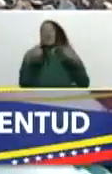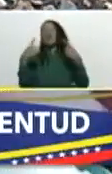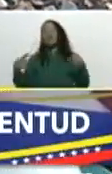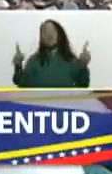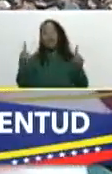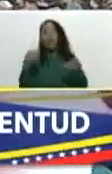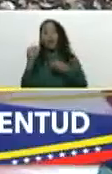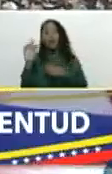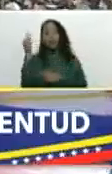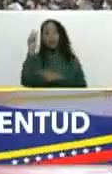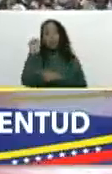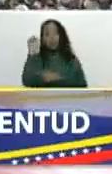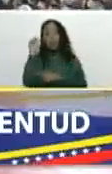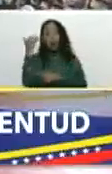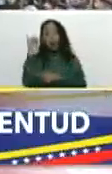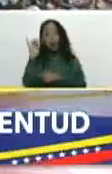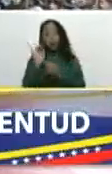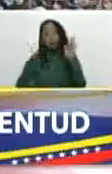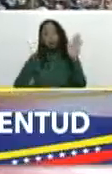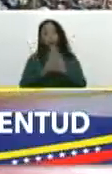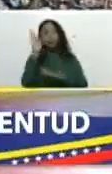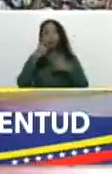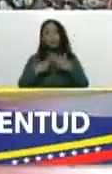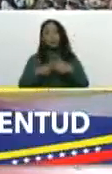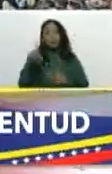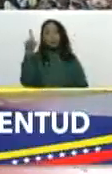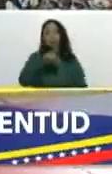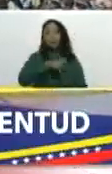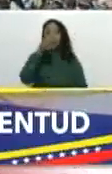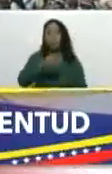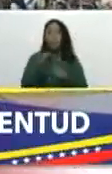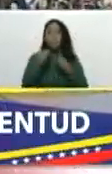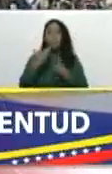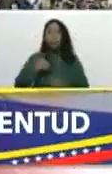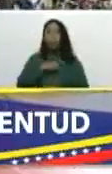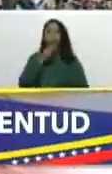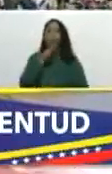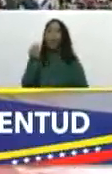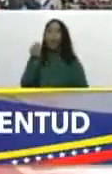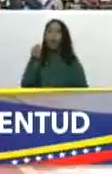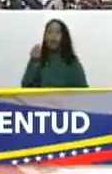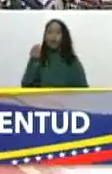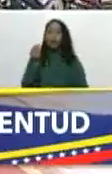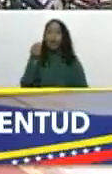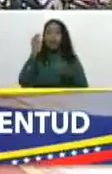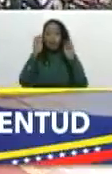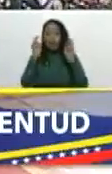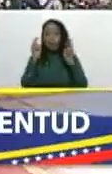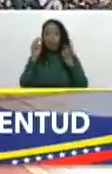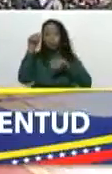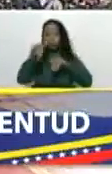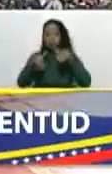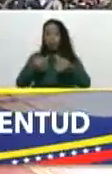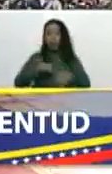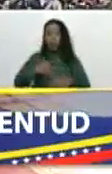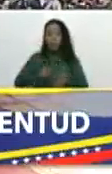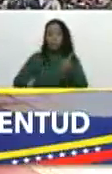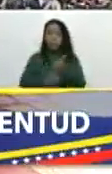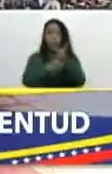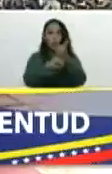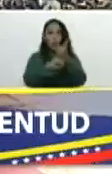Como segundo punto tenemos desarrollar herramientas necesarias para que nuestra juventud, desde su condición de lector, impulse